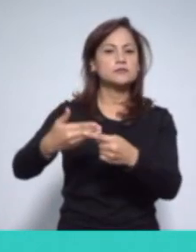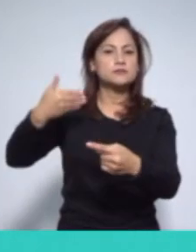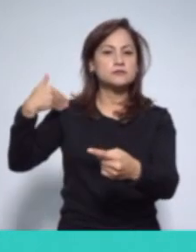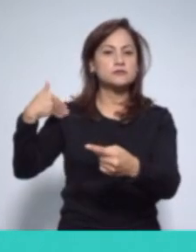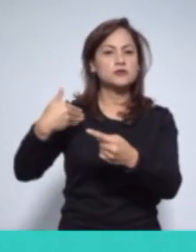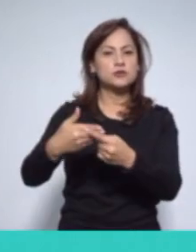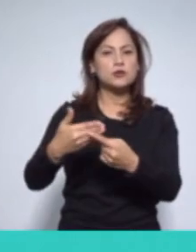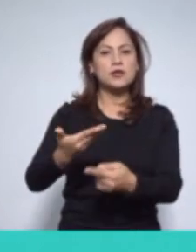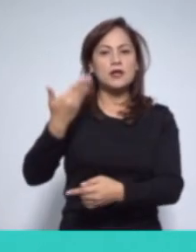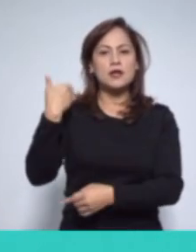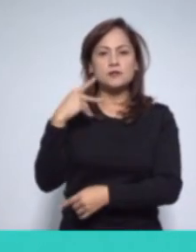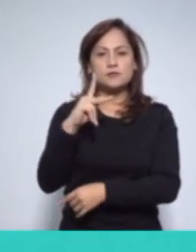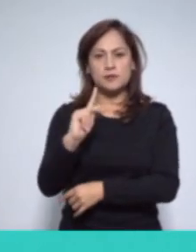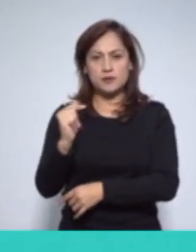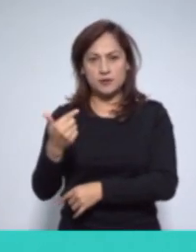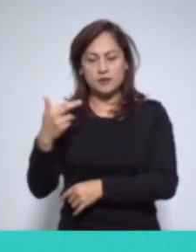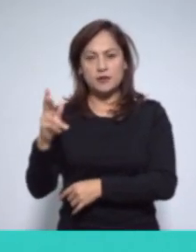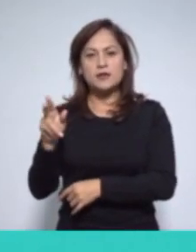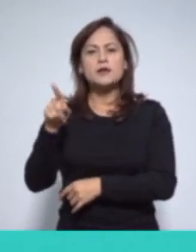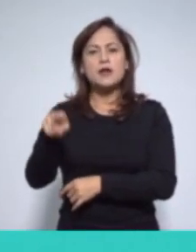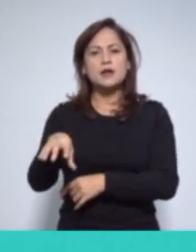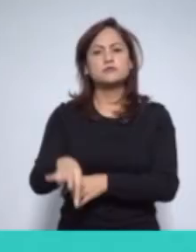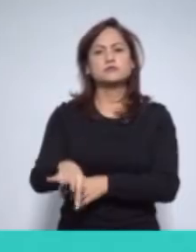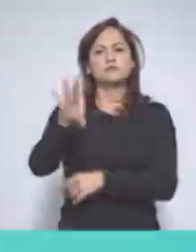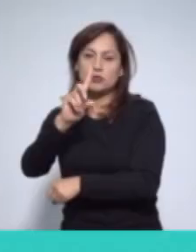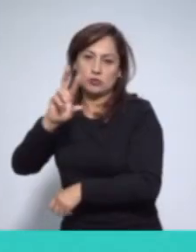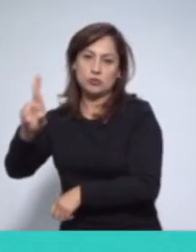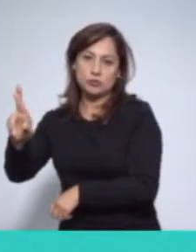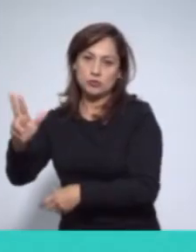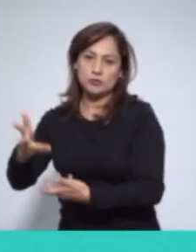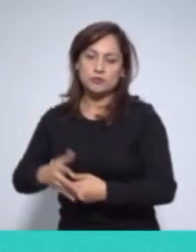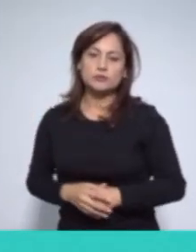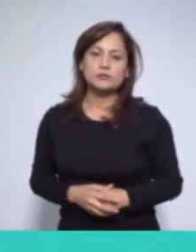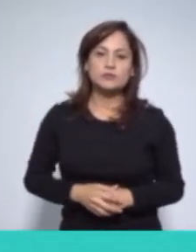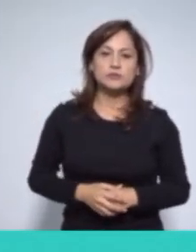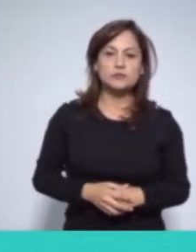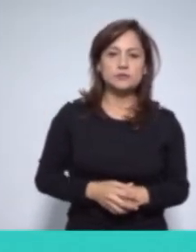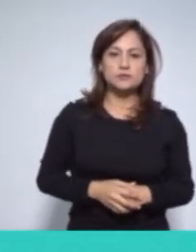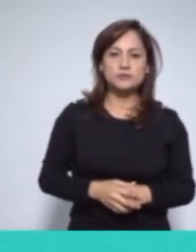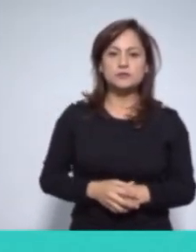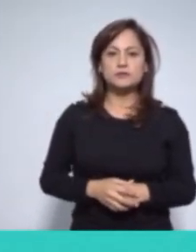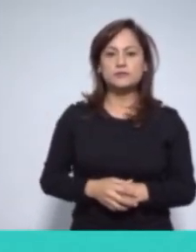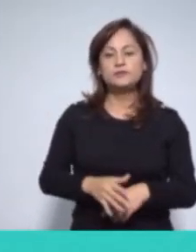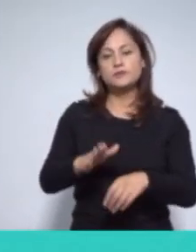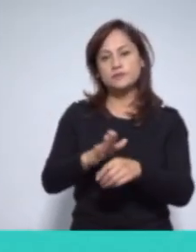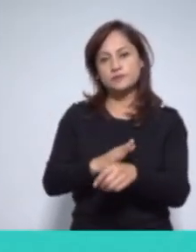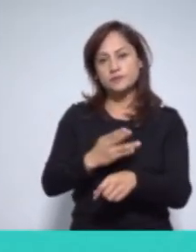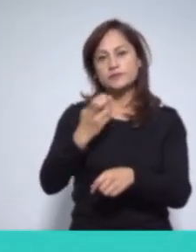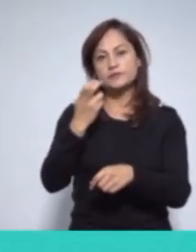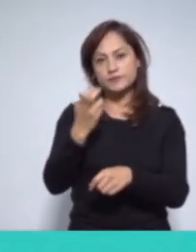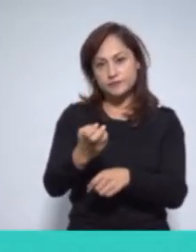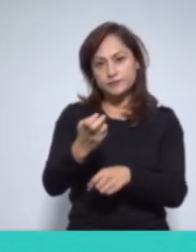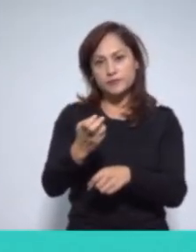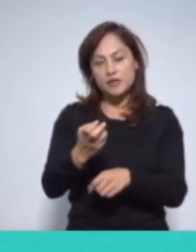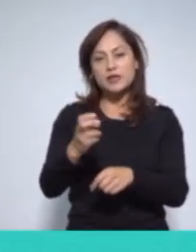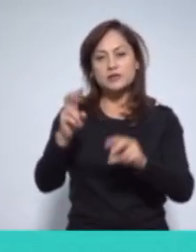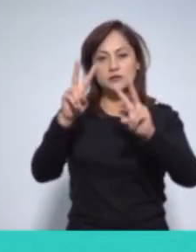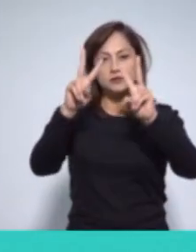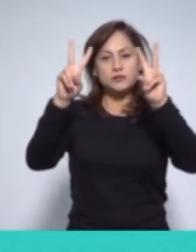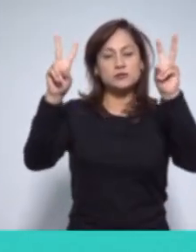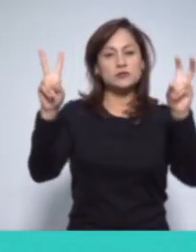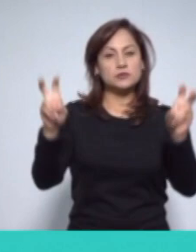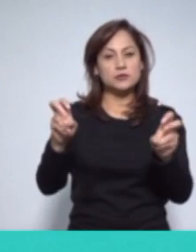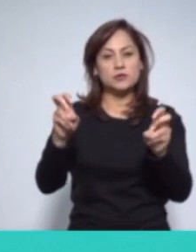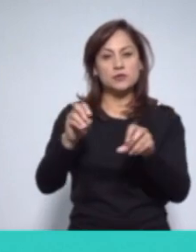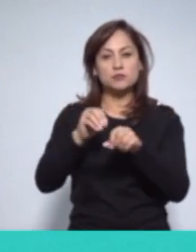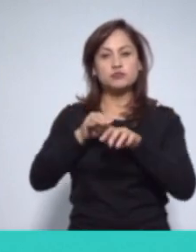reclutamiento, integración y resguardo de los expedientes del personal adscrito. Lo anterior implica inobservancia del principio de máxima publicidad establecido en